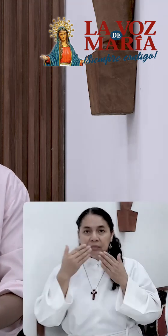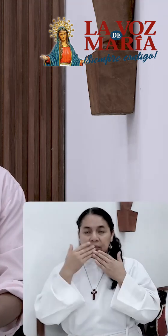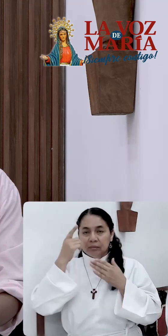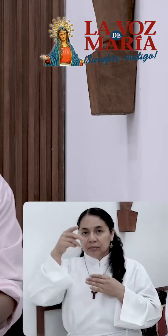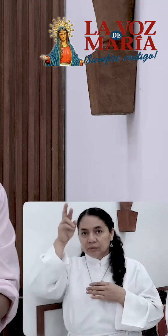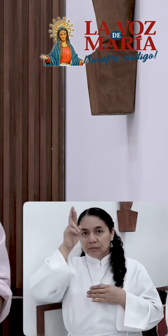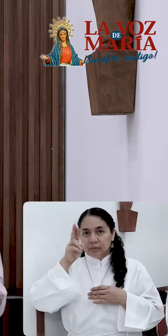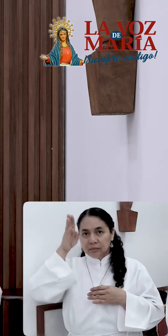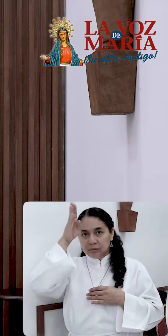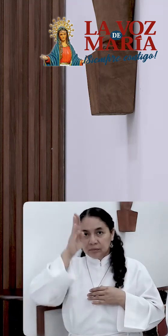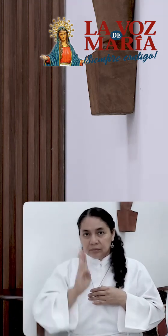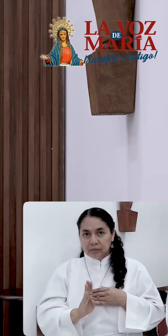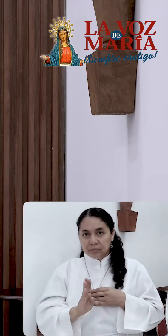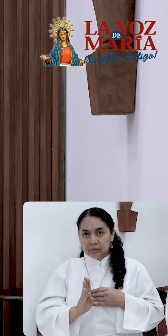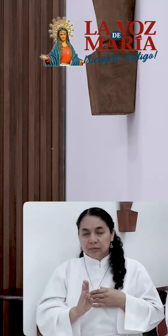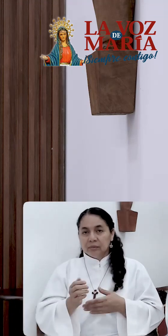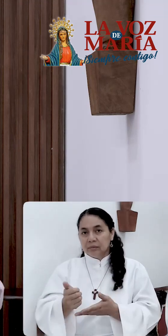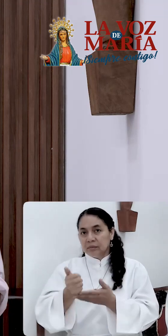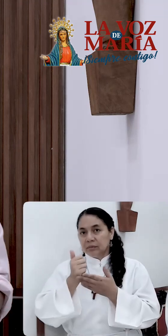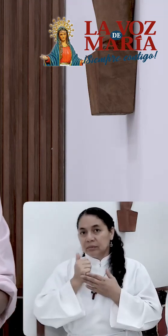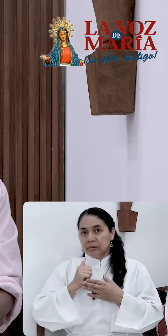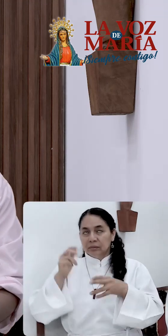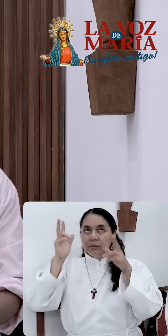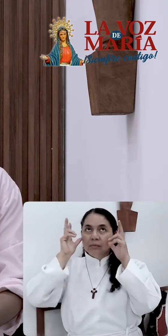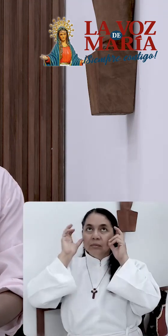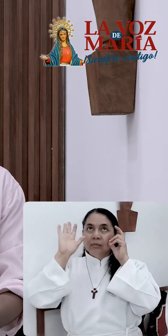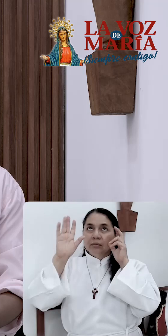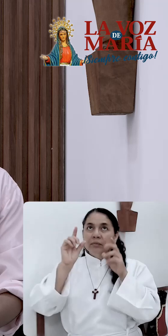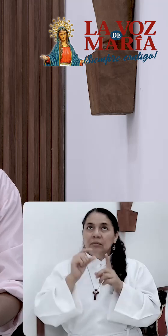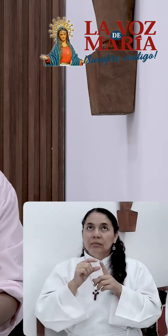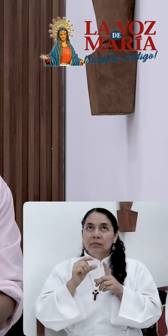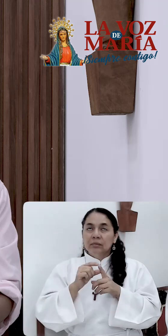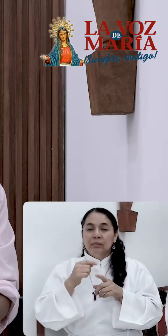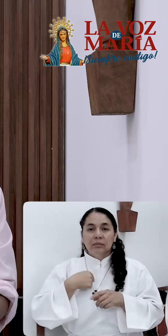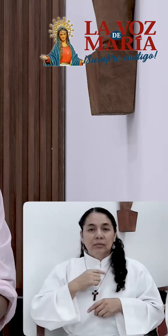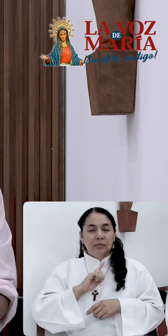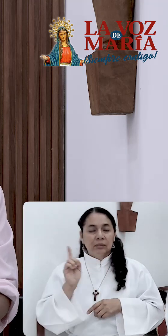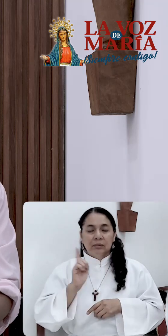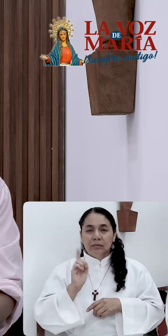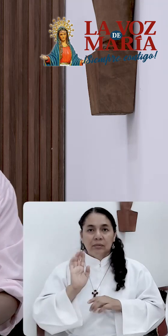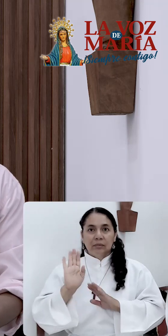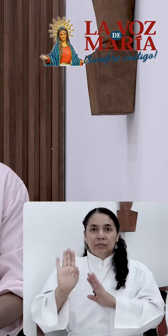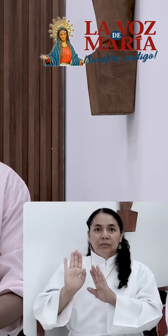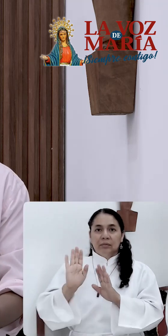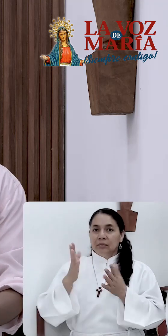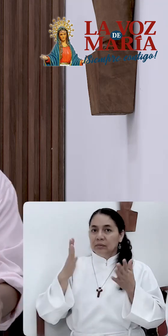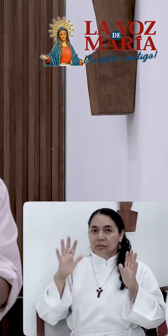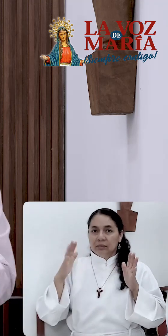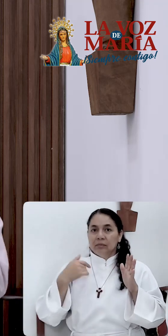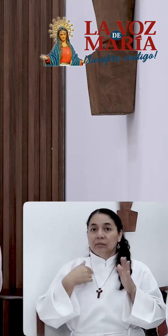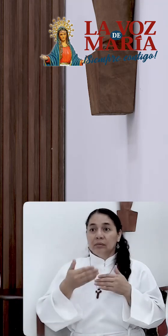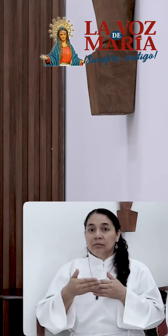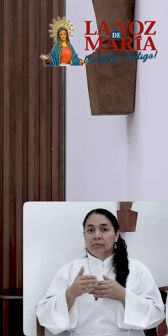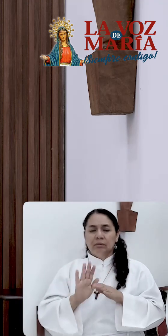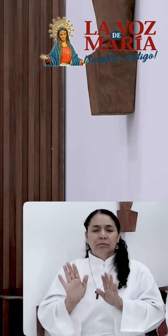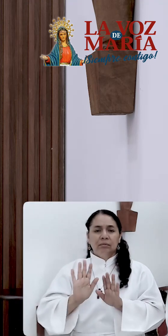Señor Dios me ha hecho oír sus palabras, y yo no he opuesto resistencia, ni me he echado para